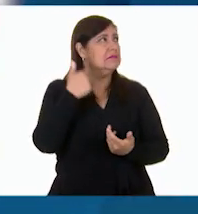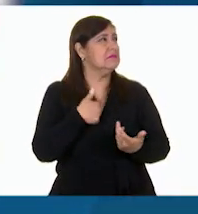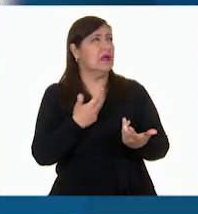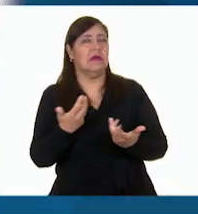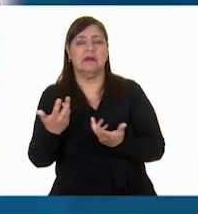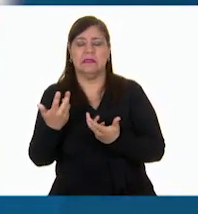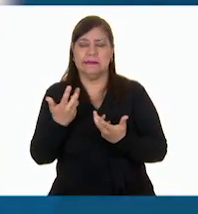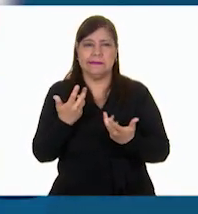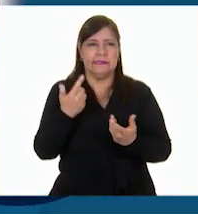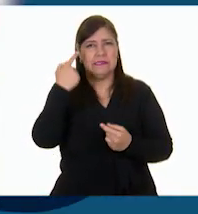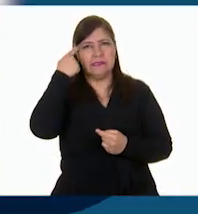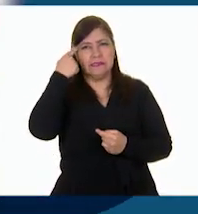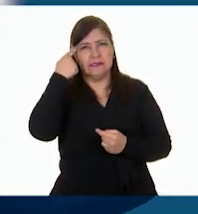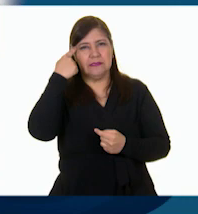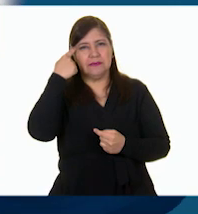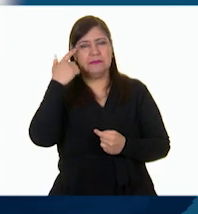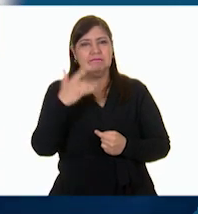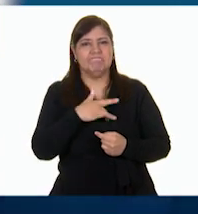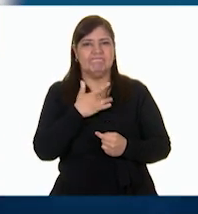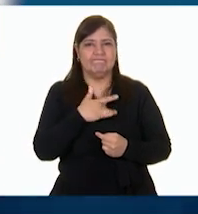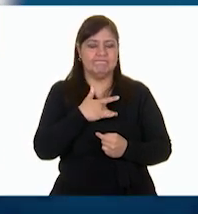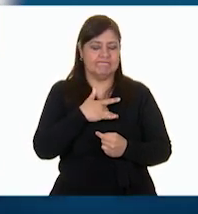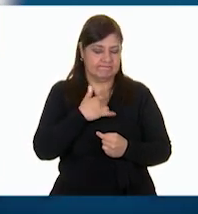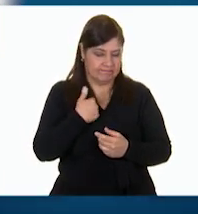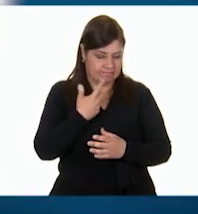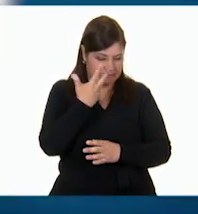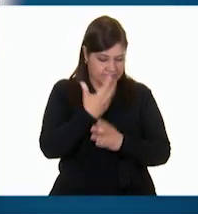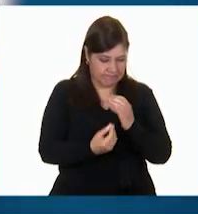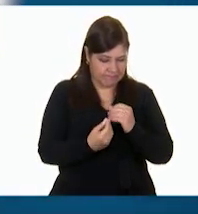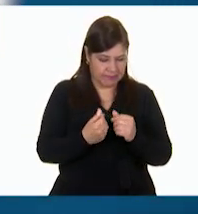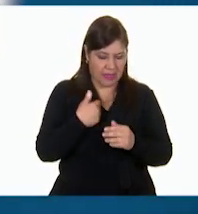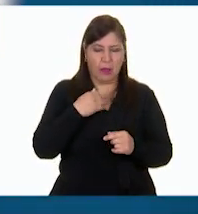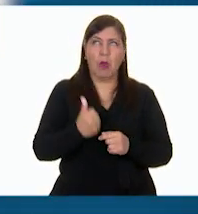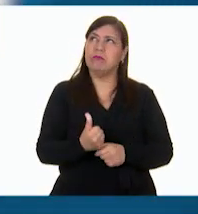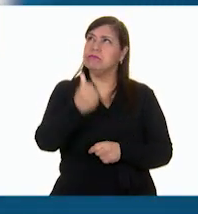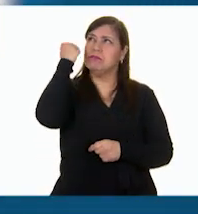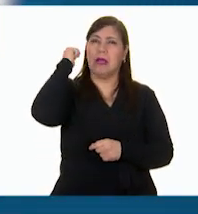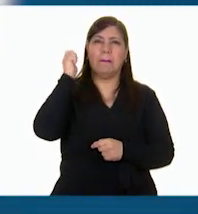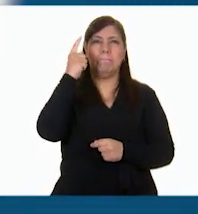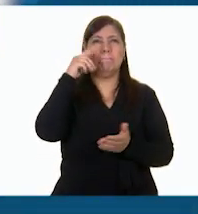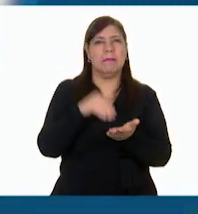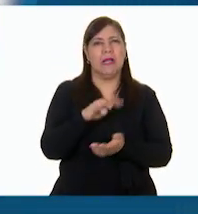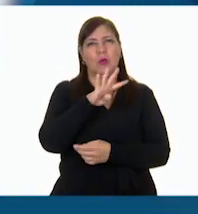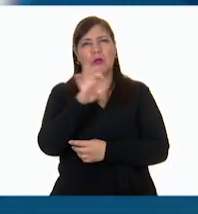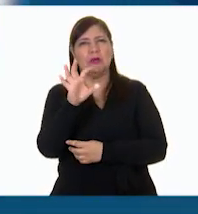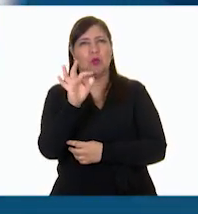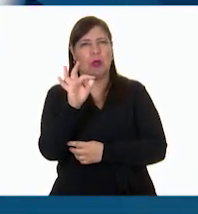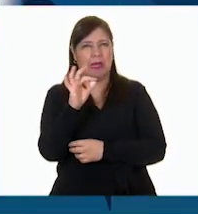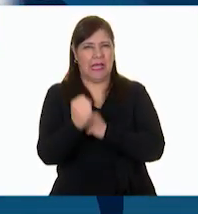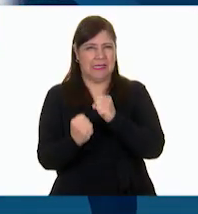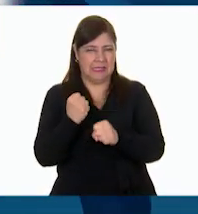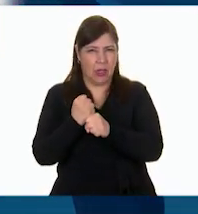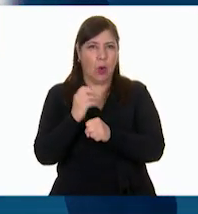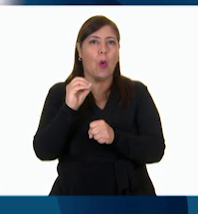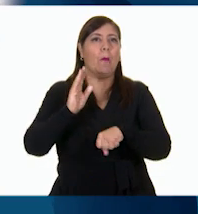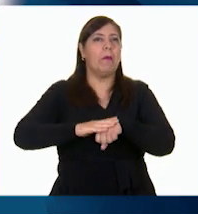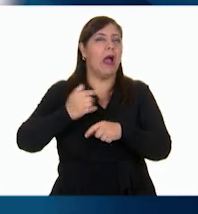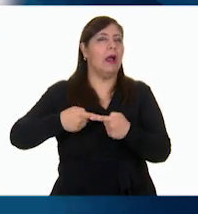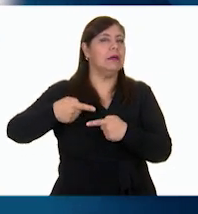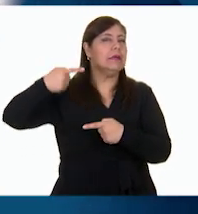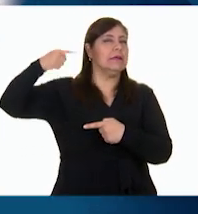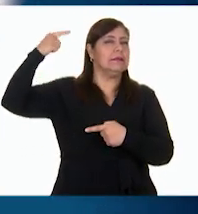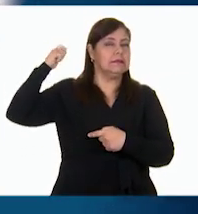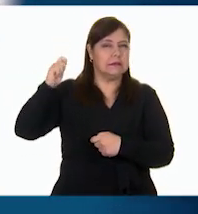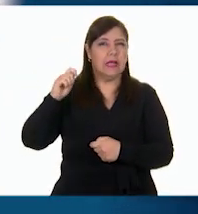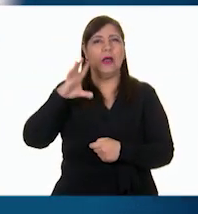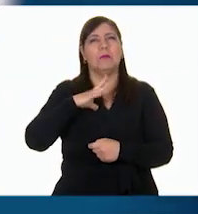día en la ventana, concibió una huida hacia el pasado. Refugiarse en el año 1440, o más atrás aún,